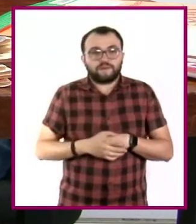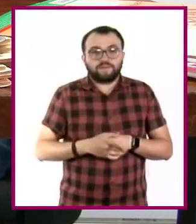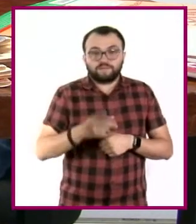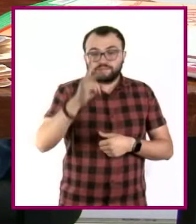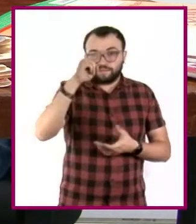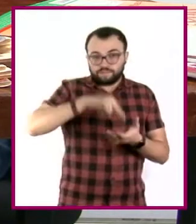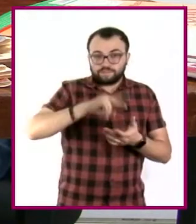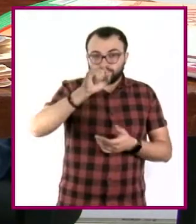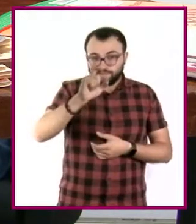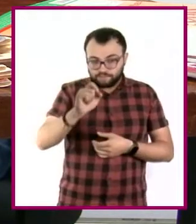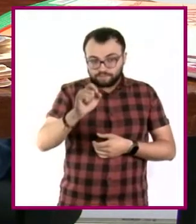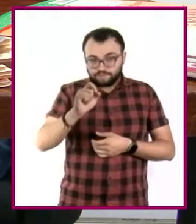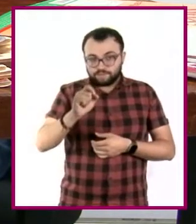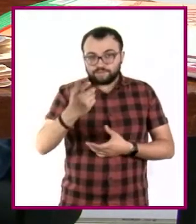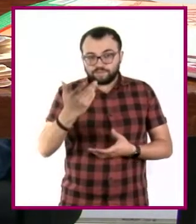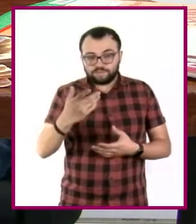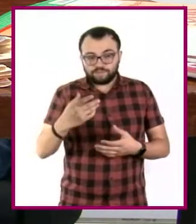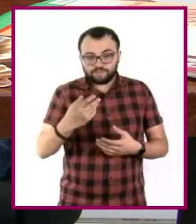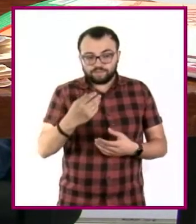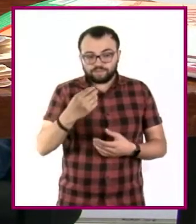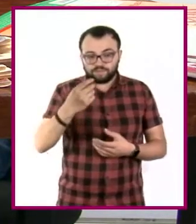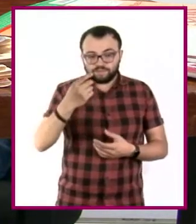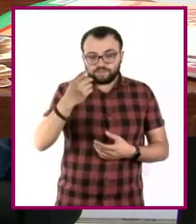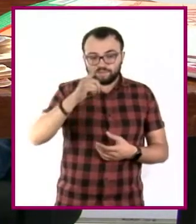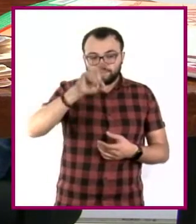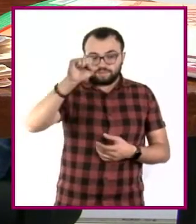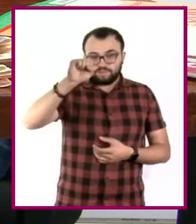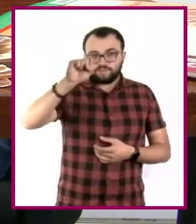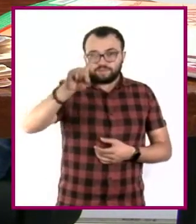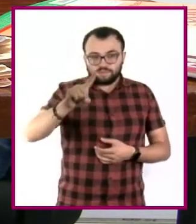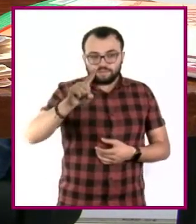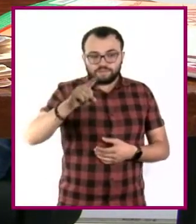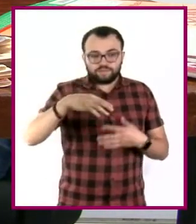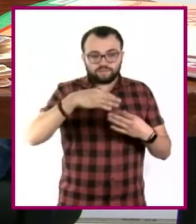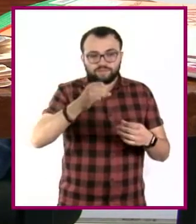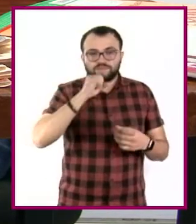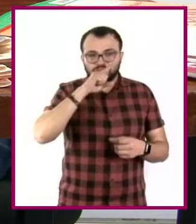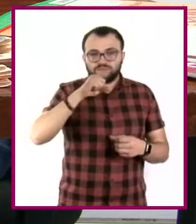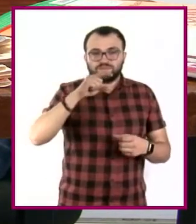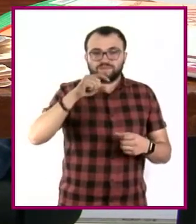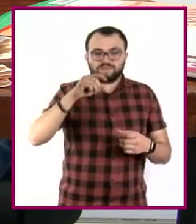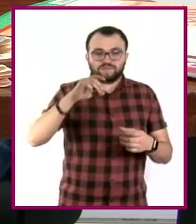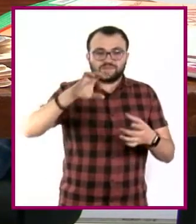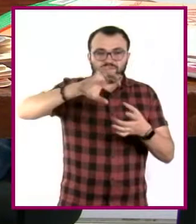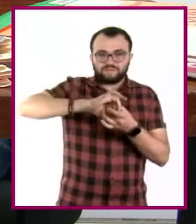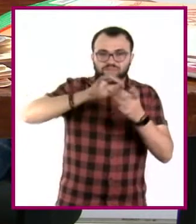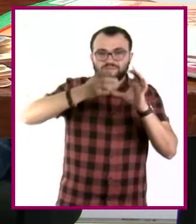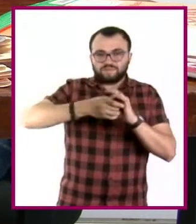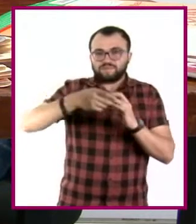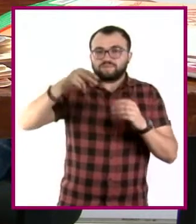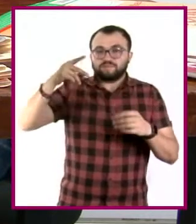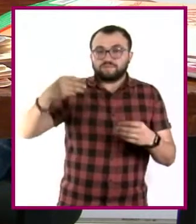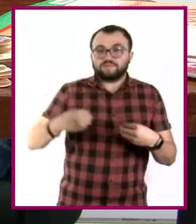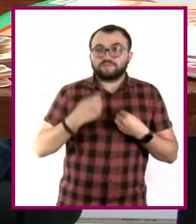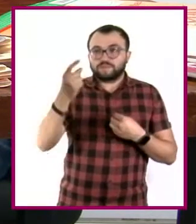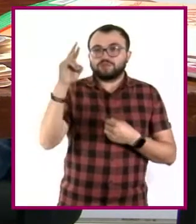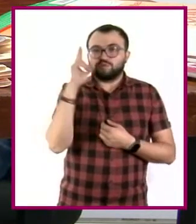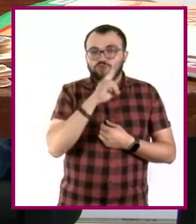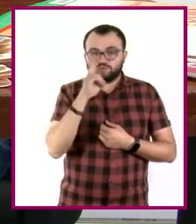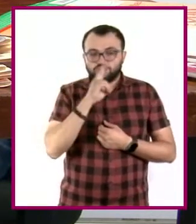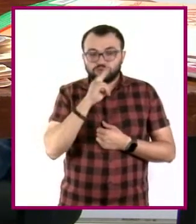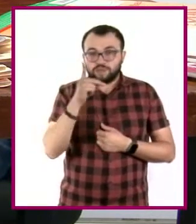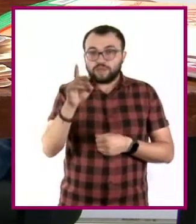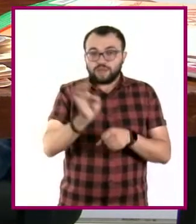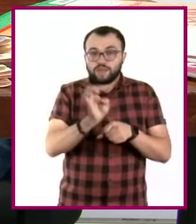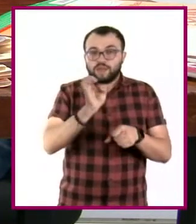2020, en la edición número 61 de la Olimpiada Internacional de Matemáticas, que se celebró de manera virtual en San Petersburgo, Rusia, el